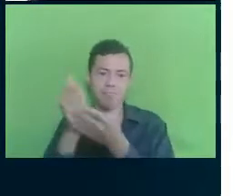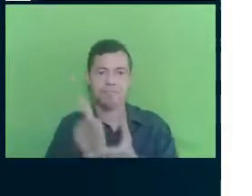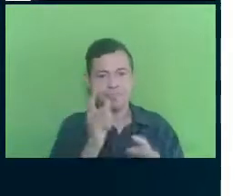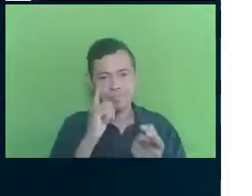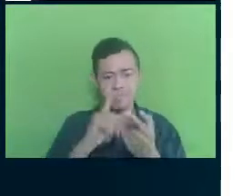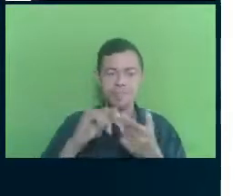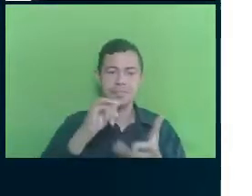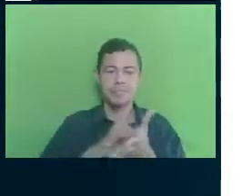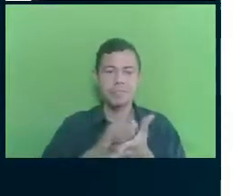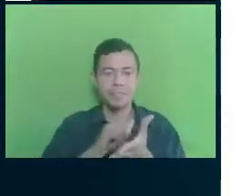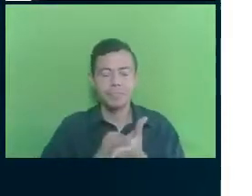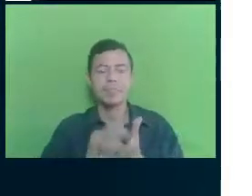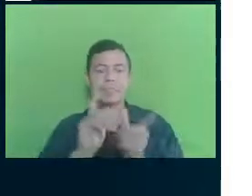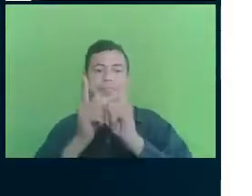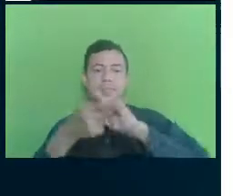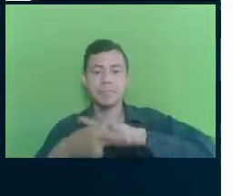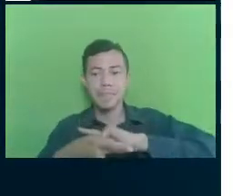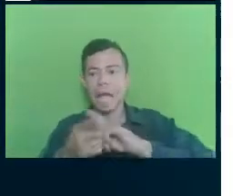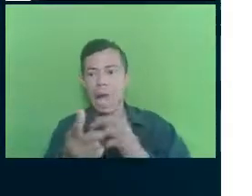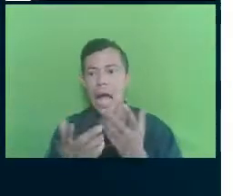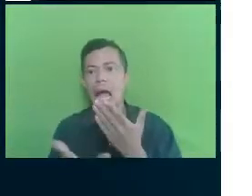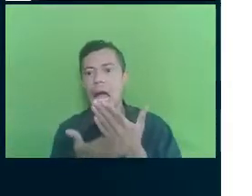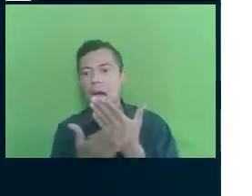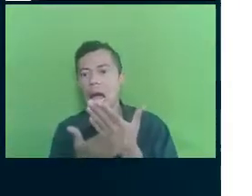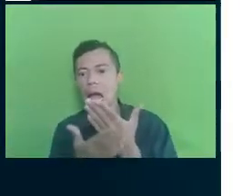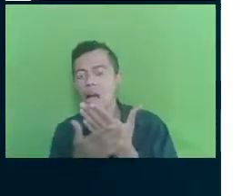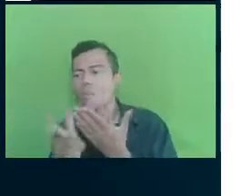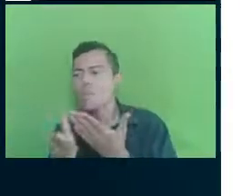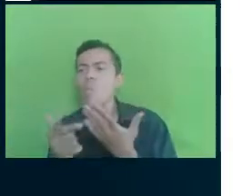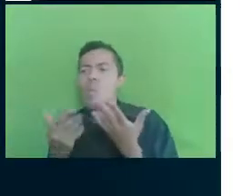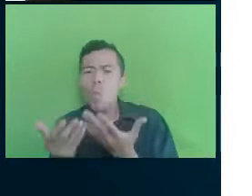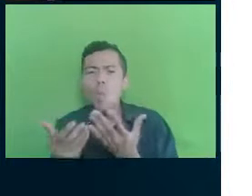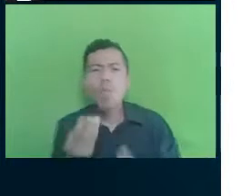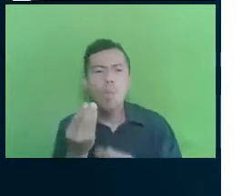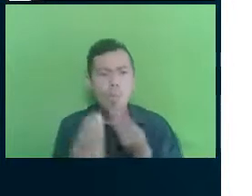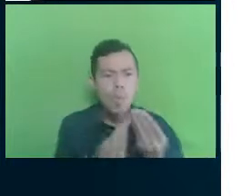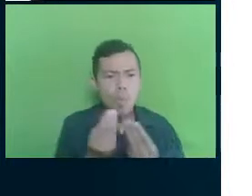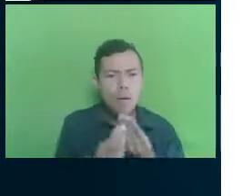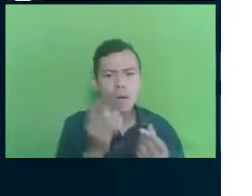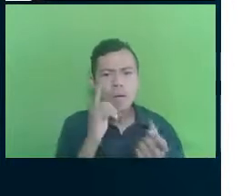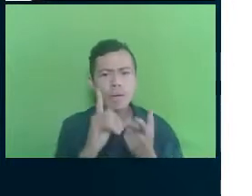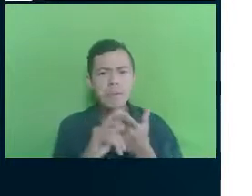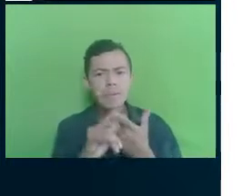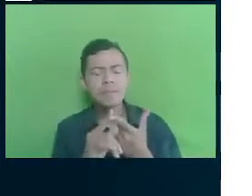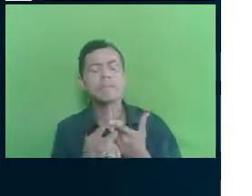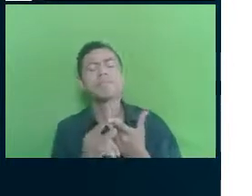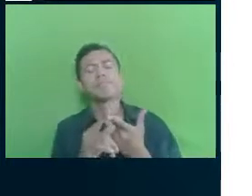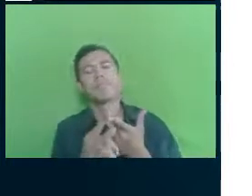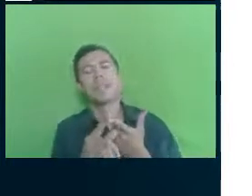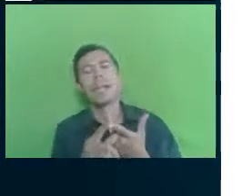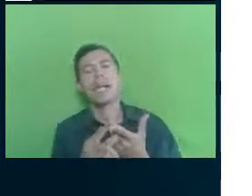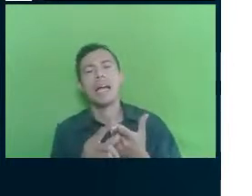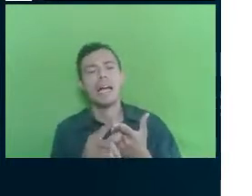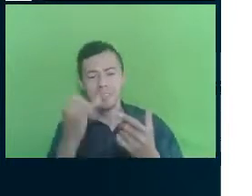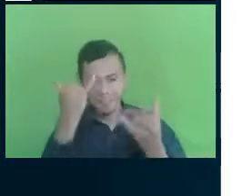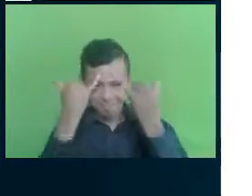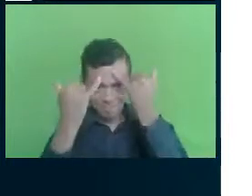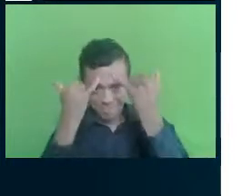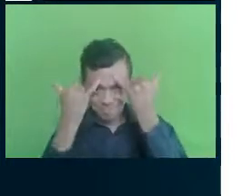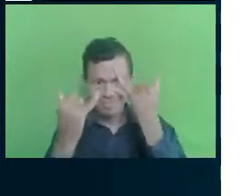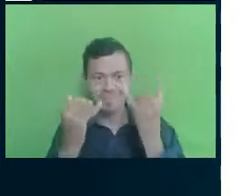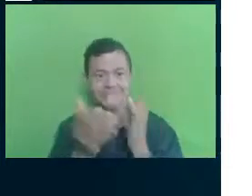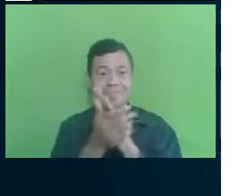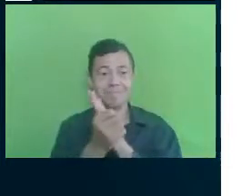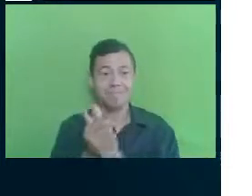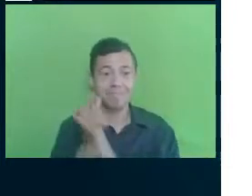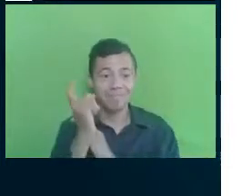con las empresas y con los individuos para entender muy bien cómo podemos simplificar el ejercicio de poner en producción inteligencia artificial. Ese es